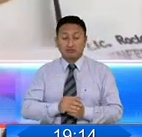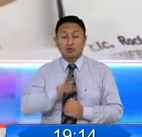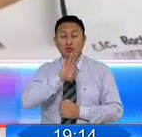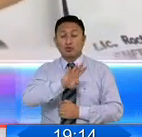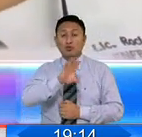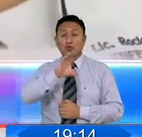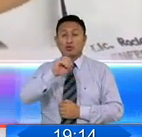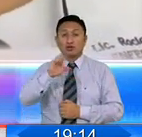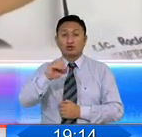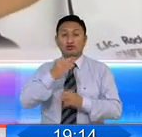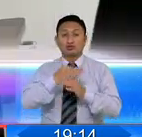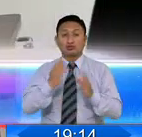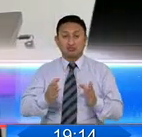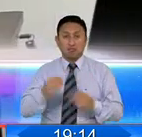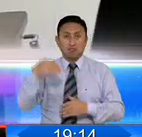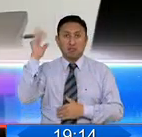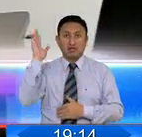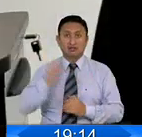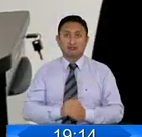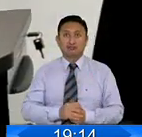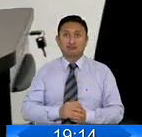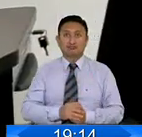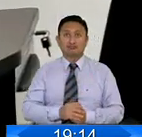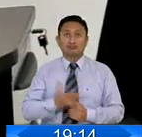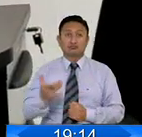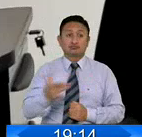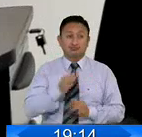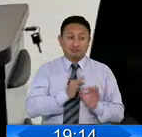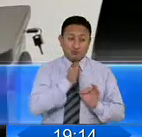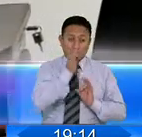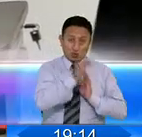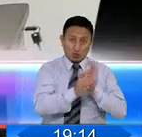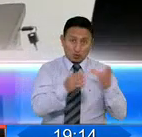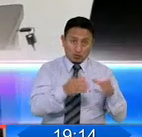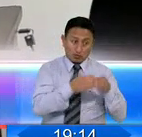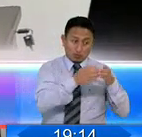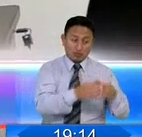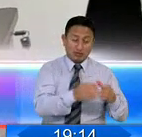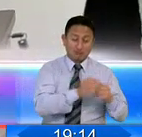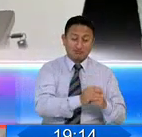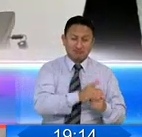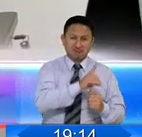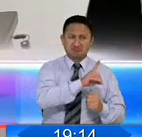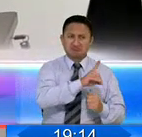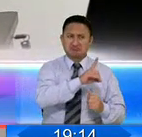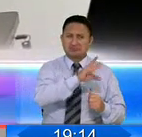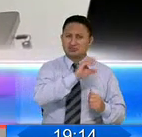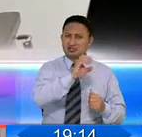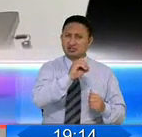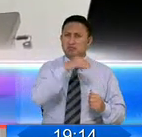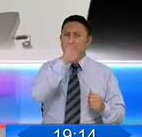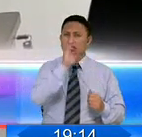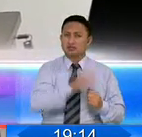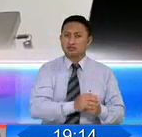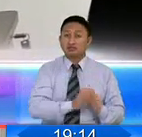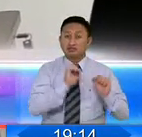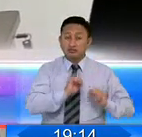400 funcionarios. En el área COVID son más o menos 100 algo el que tuvo contacto con todos los... tuvo alguna atención